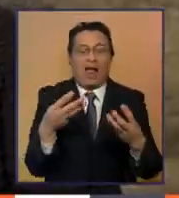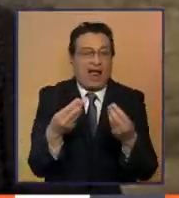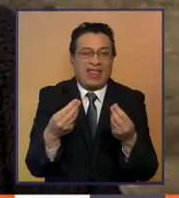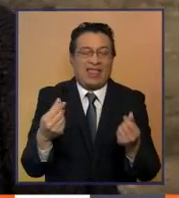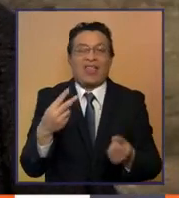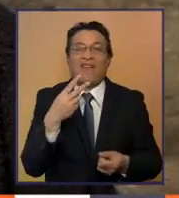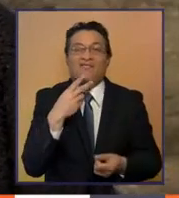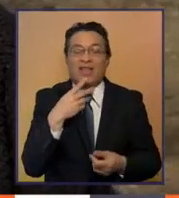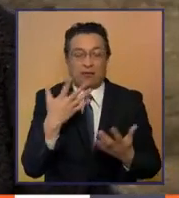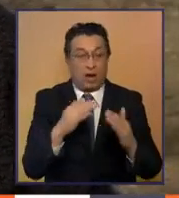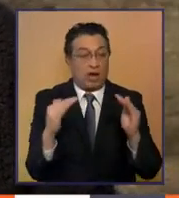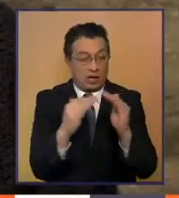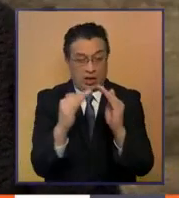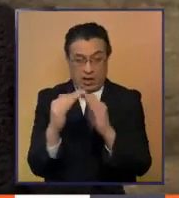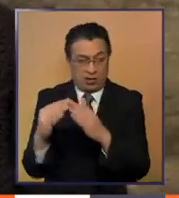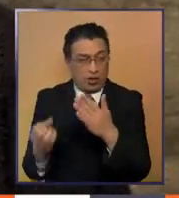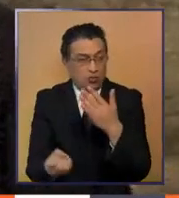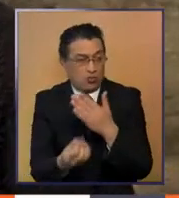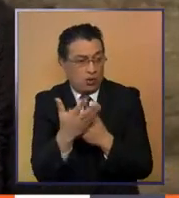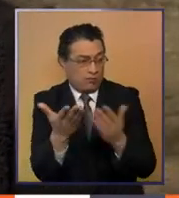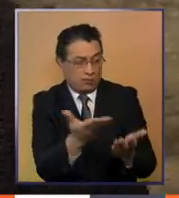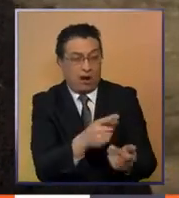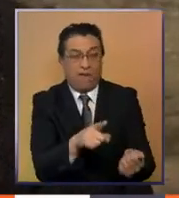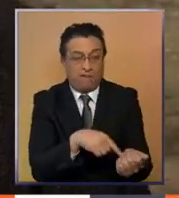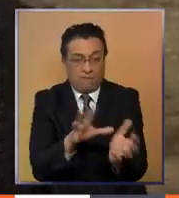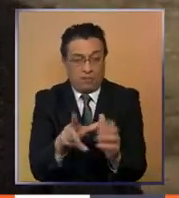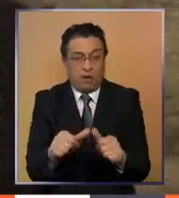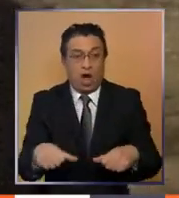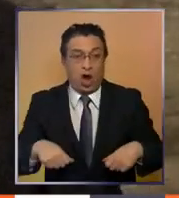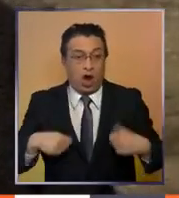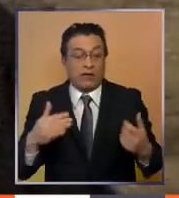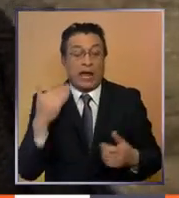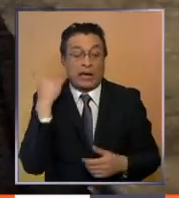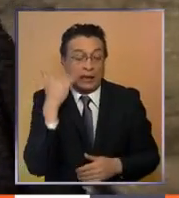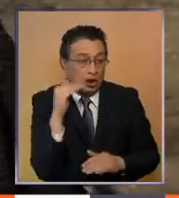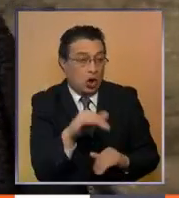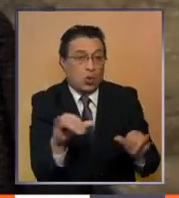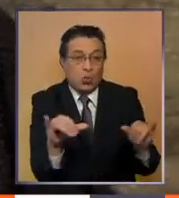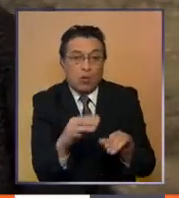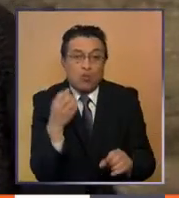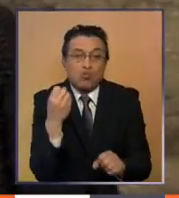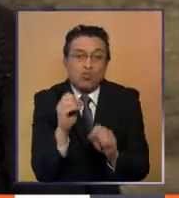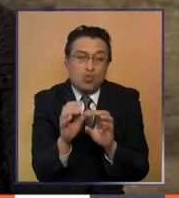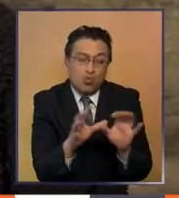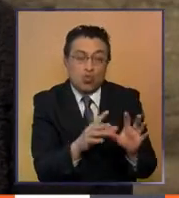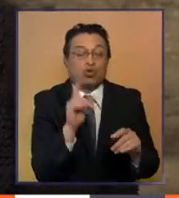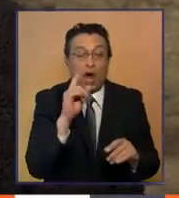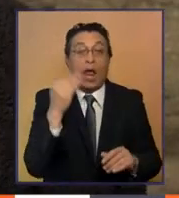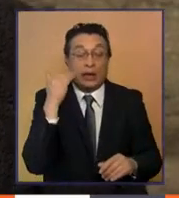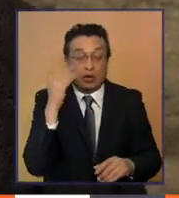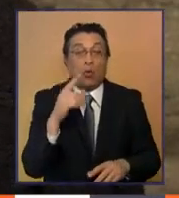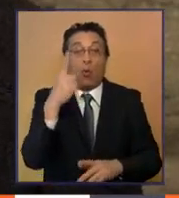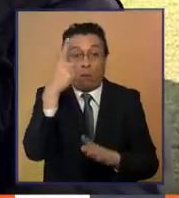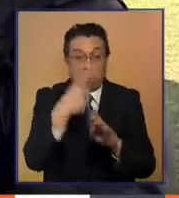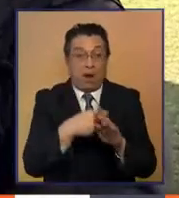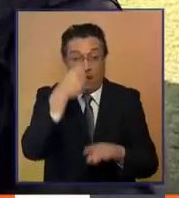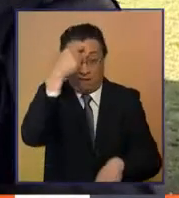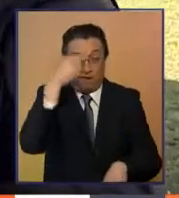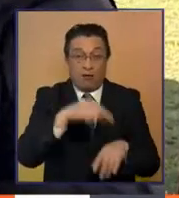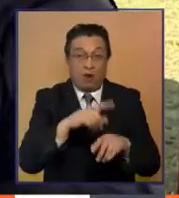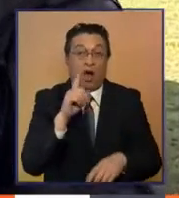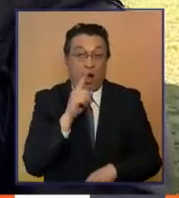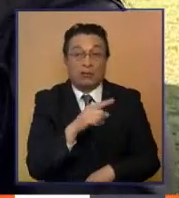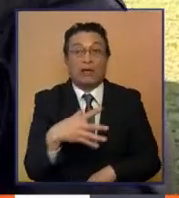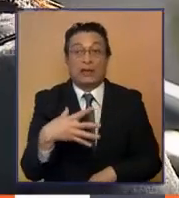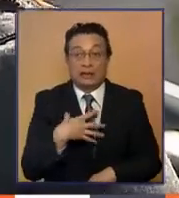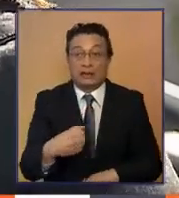son condominios nuevos, por lo tanto hay familias más jóvenes y niños muy pequeños. Hay varios niños que llevan enfermos más de un mes. La hija de